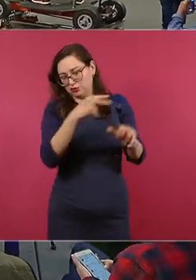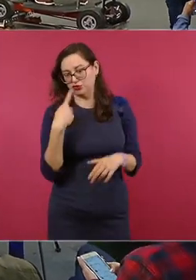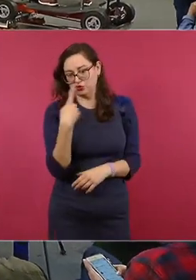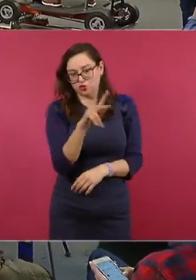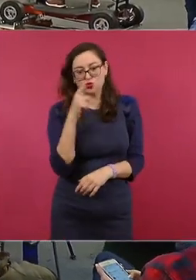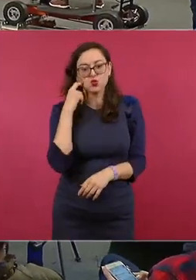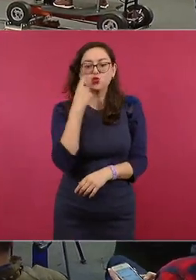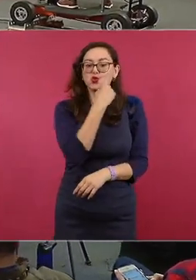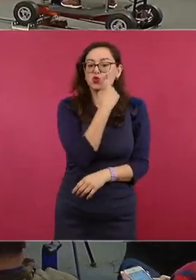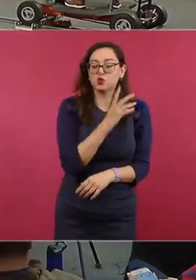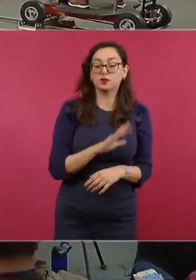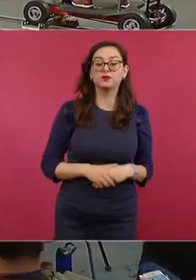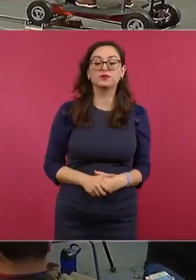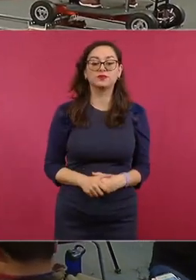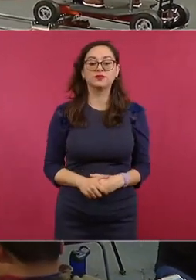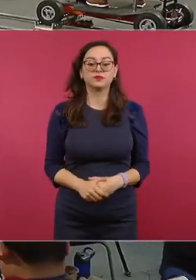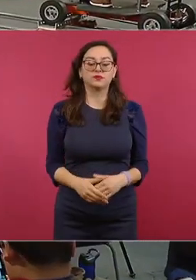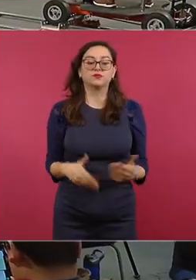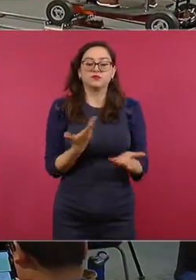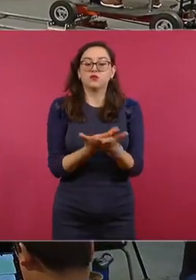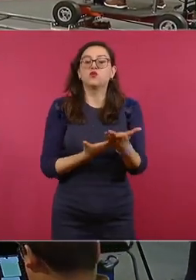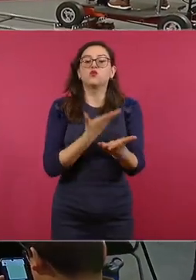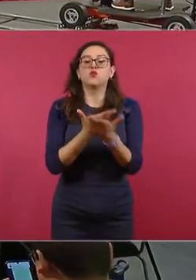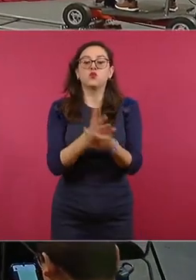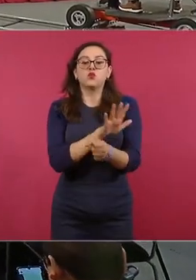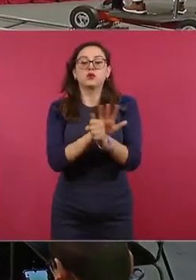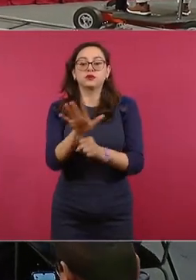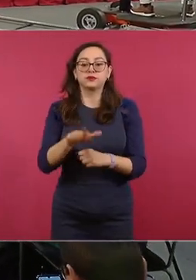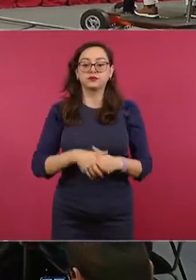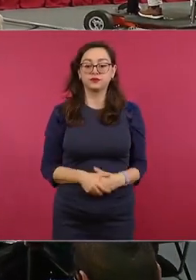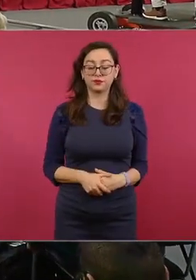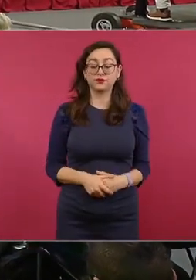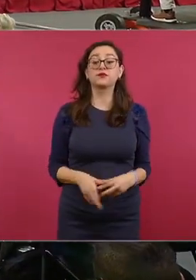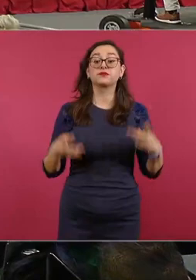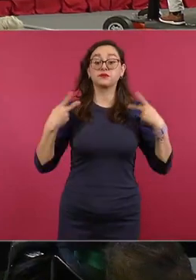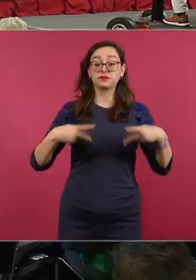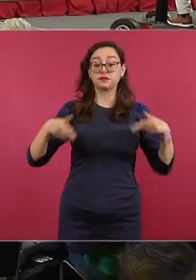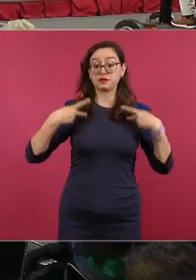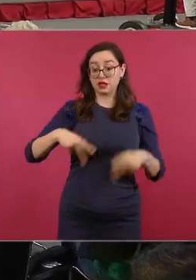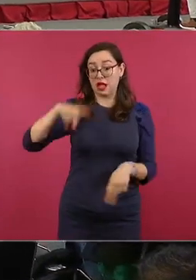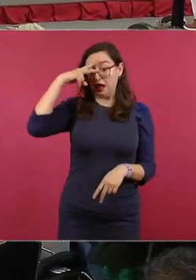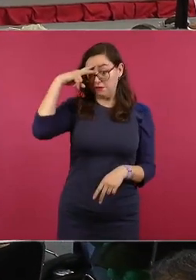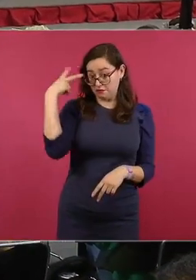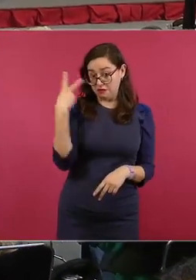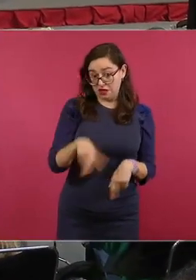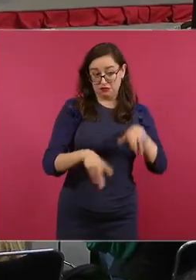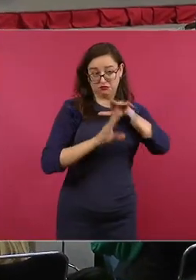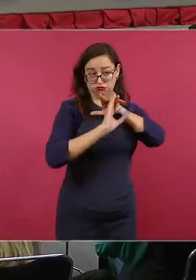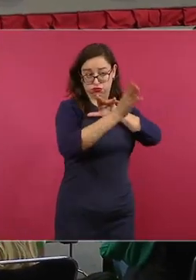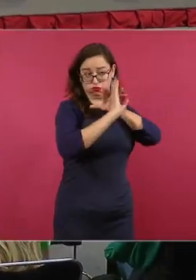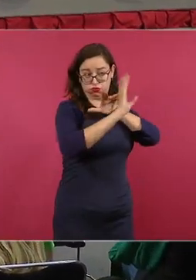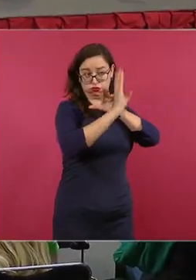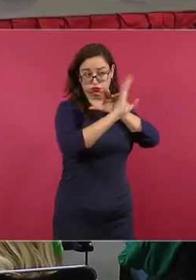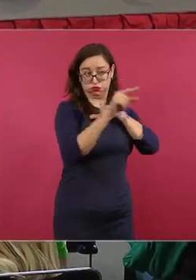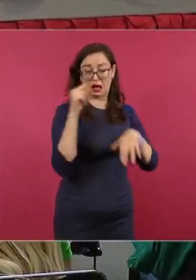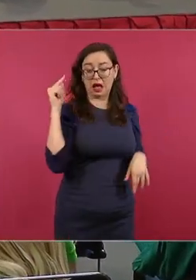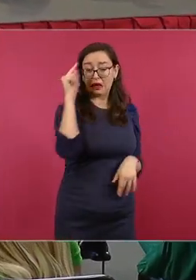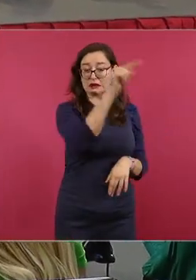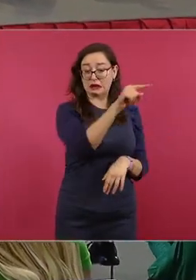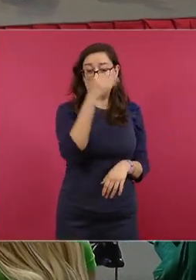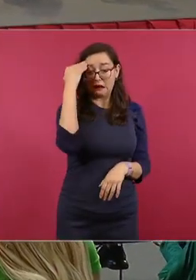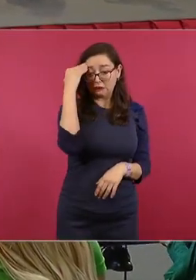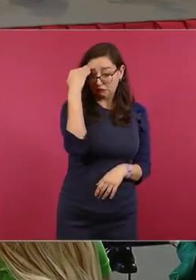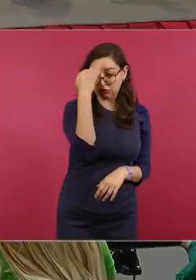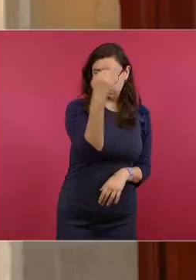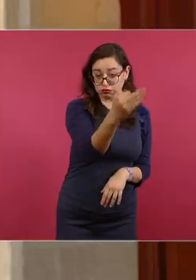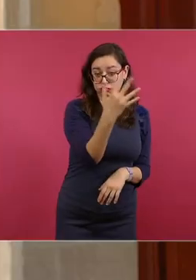Regularización de los mexicanos que llevan más de 5 años viviendo y trabajando honradamente en